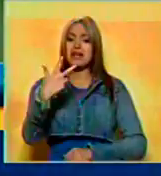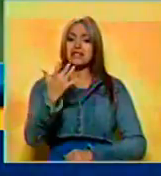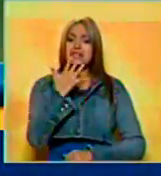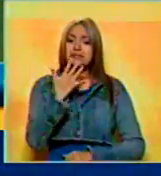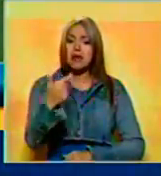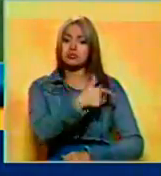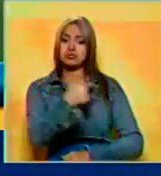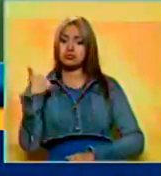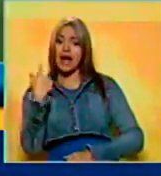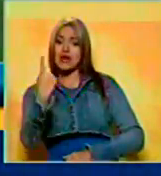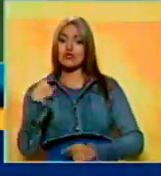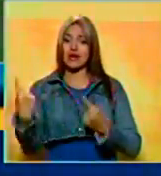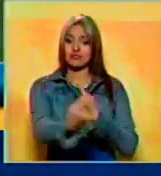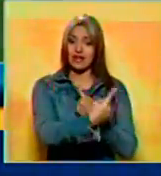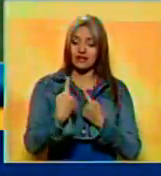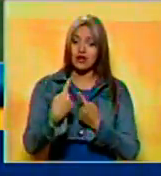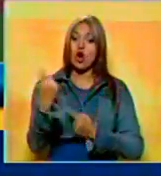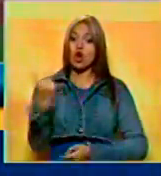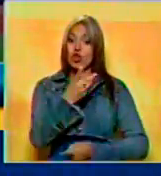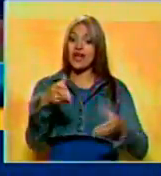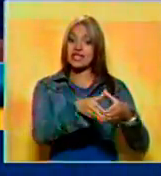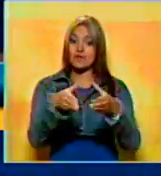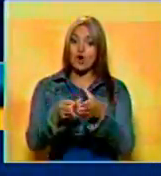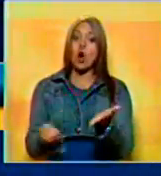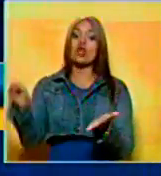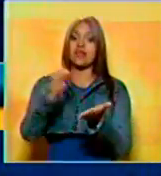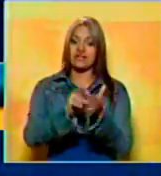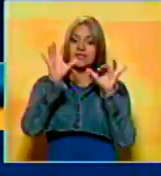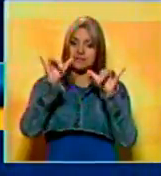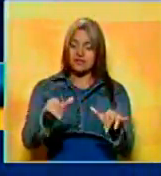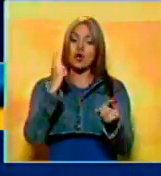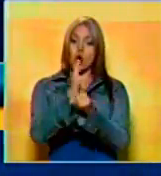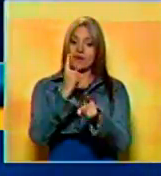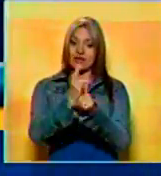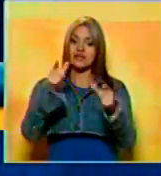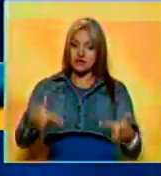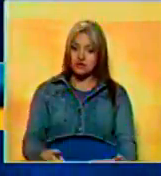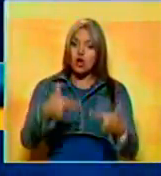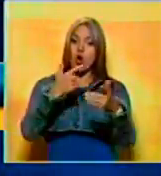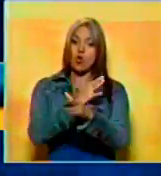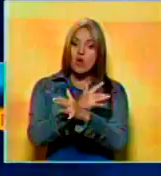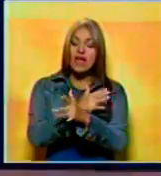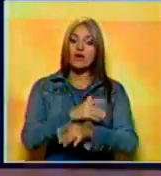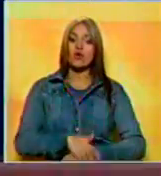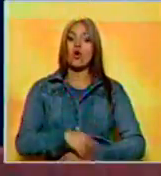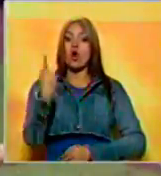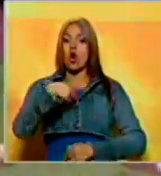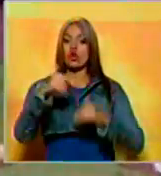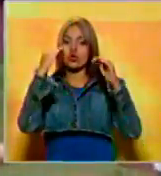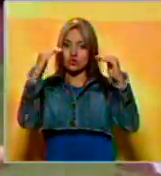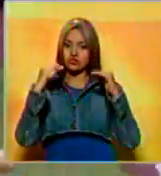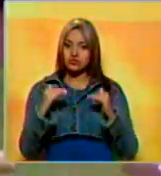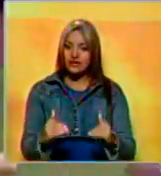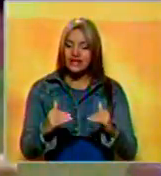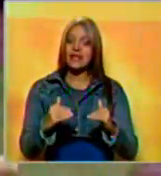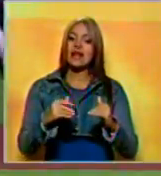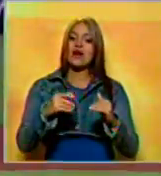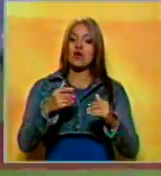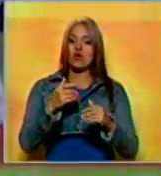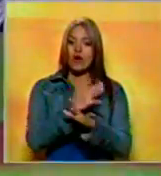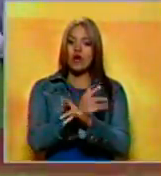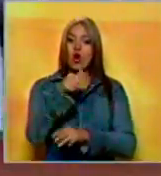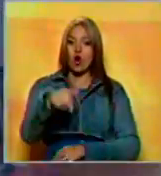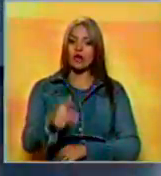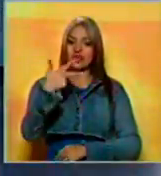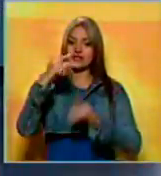y una anotación. Hoy ambos equipos vuelven a medirse en el mismo escenario. En la Liga Americana, Boston recibirá a Tampa Bay y Oakland a